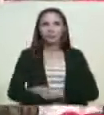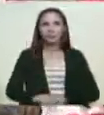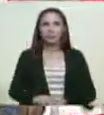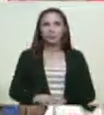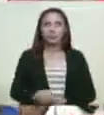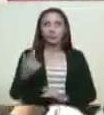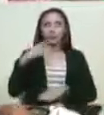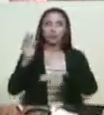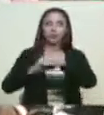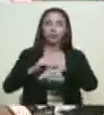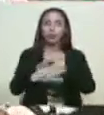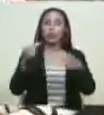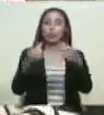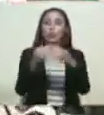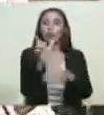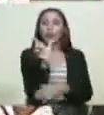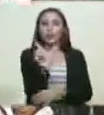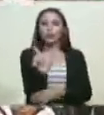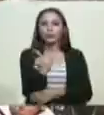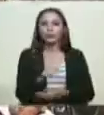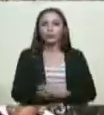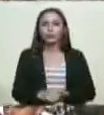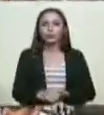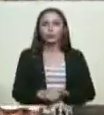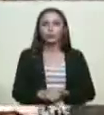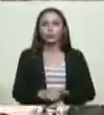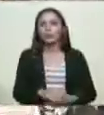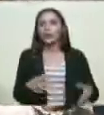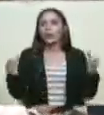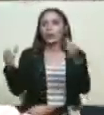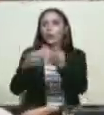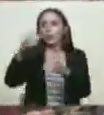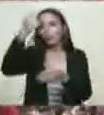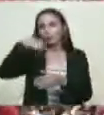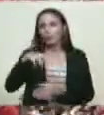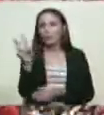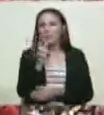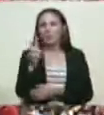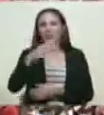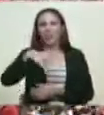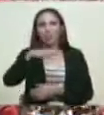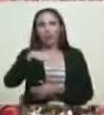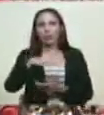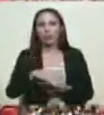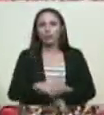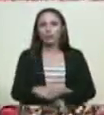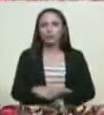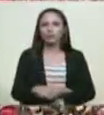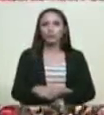Atención, VC, ¿dónde está el movimiento Somos Venezuela?